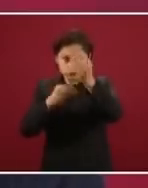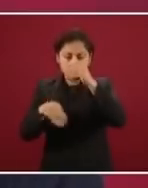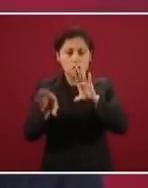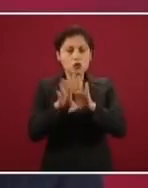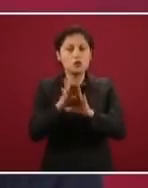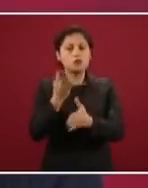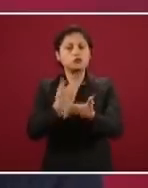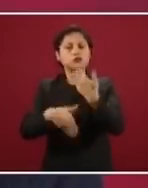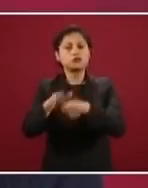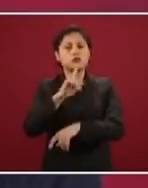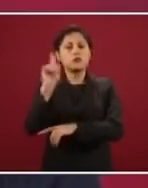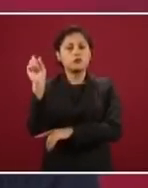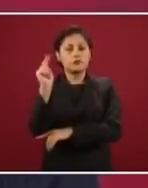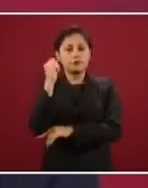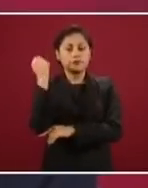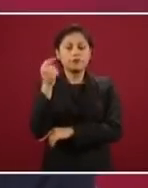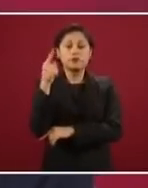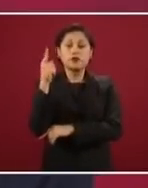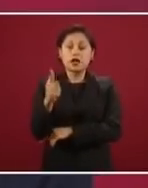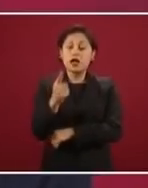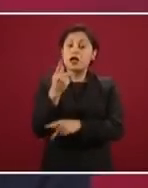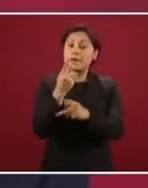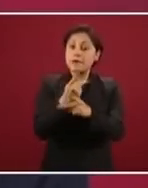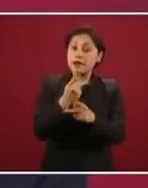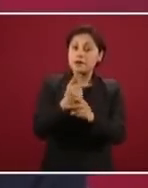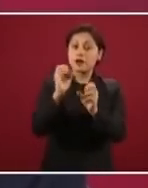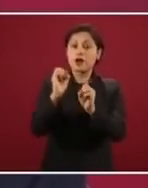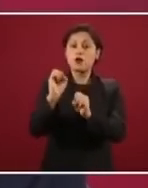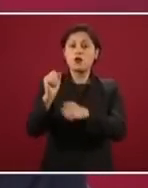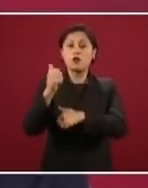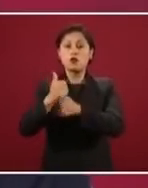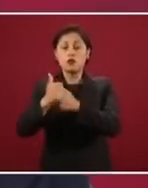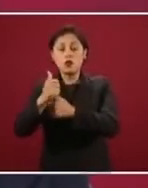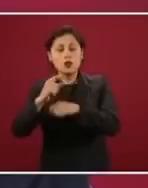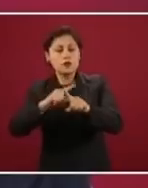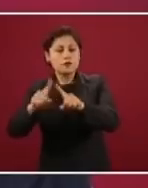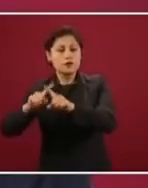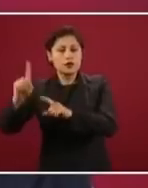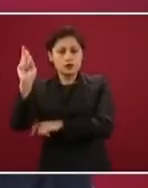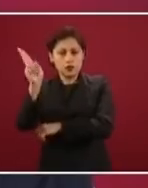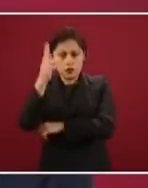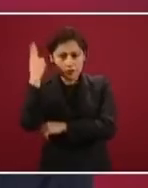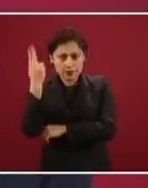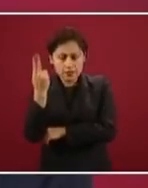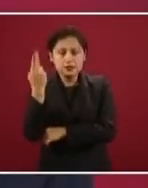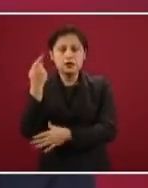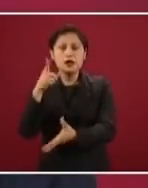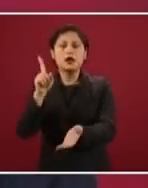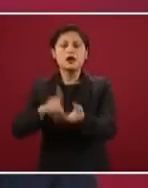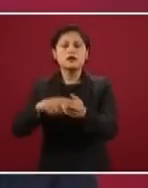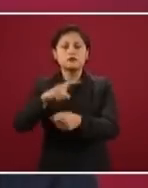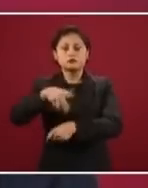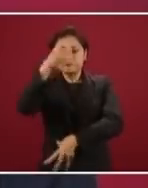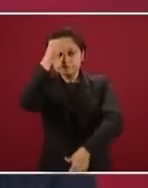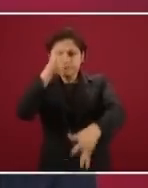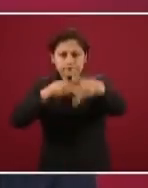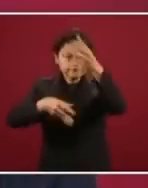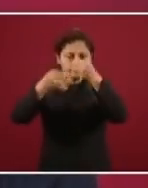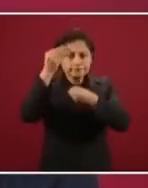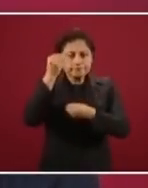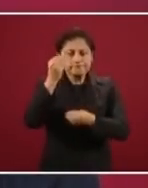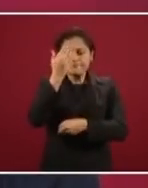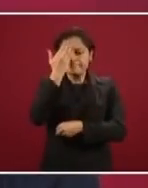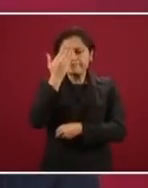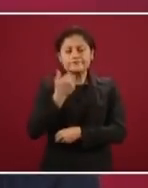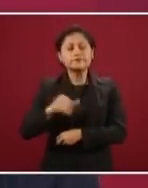investigación y estudiantes de nivel superior de cualquier carrera fortalecerán los conocimientos y reforzarán las habilidades requeridas